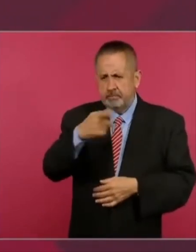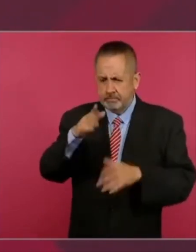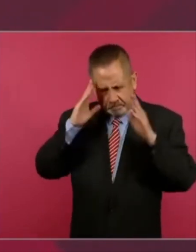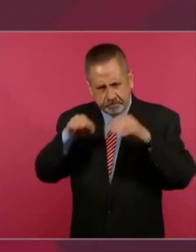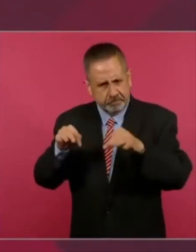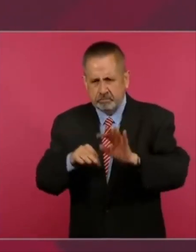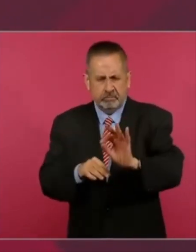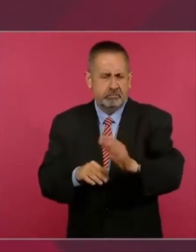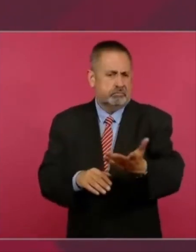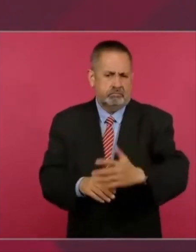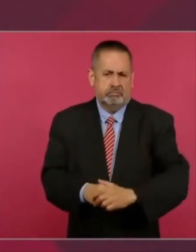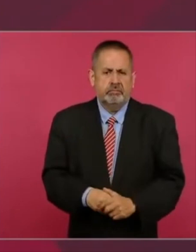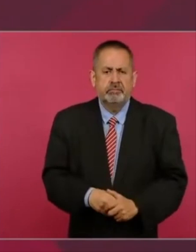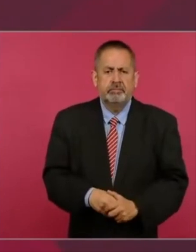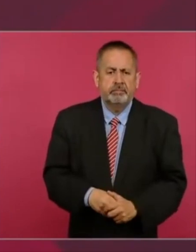oficio,